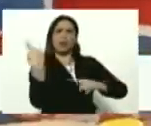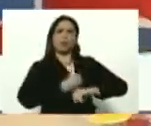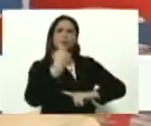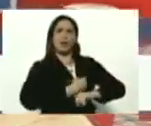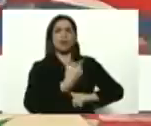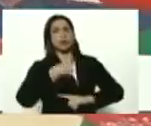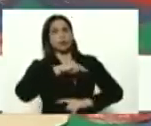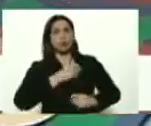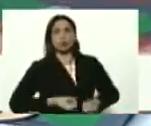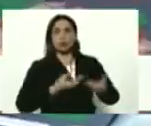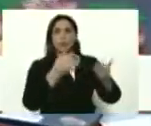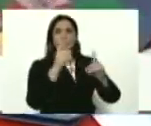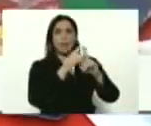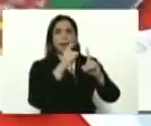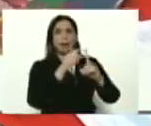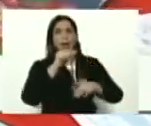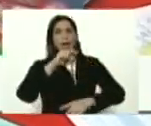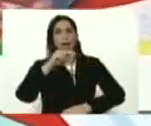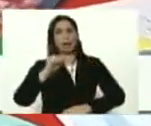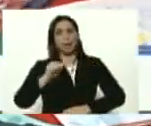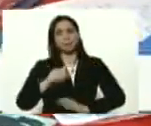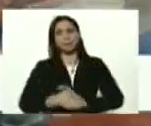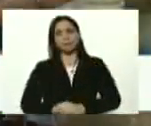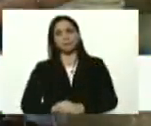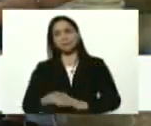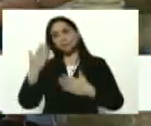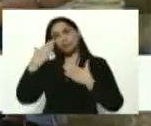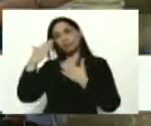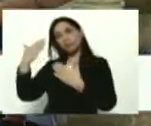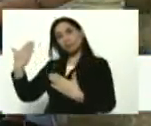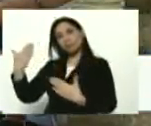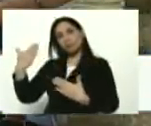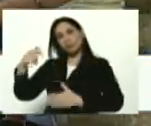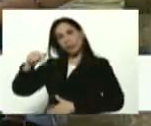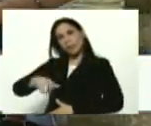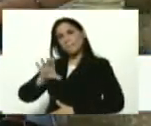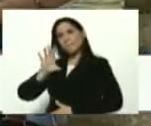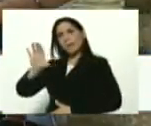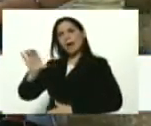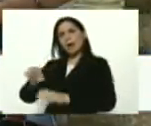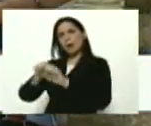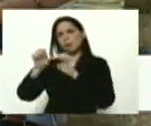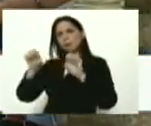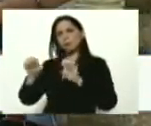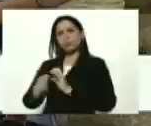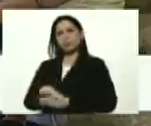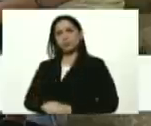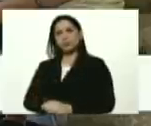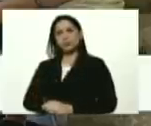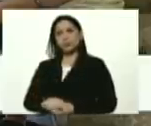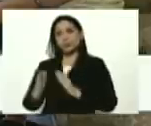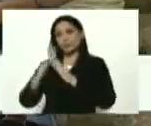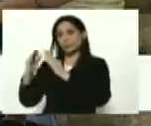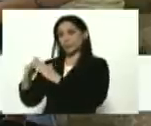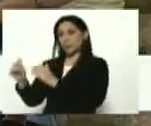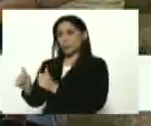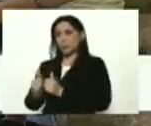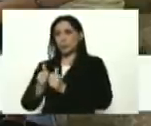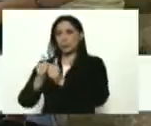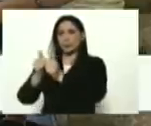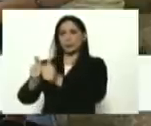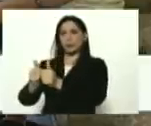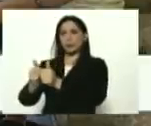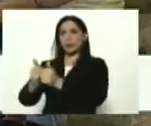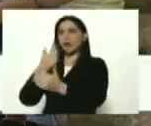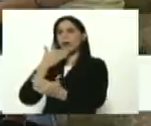Le damos la palabra a Ana. Saludo revolucionario aquí en la parte educativa de este hogar de acompañamiento. Le doy